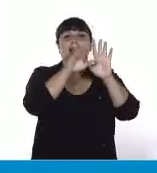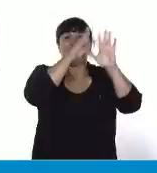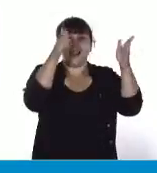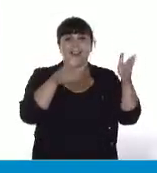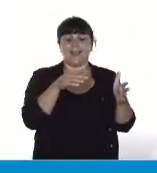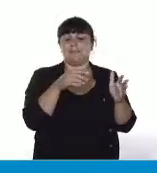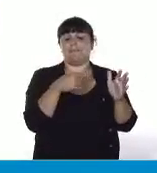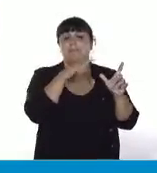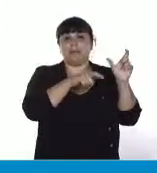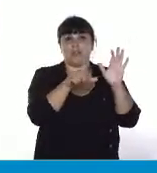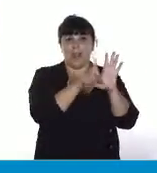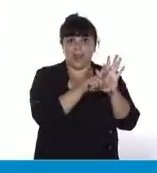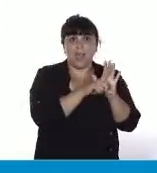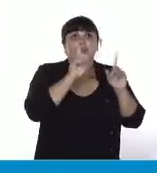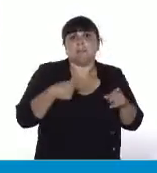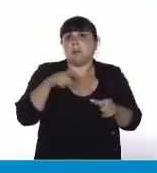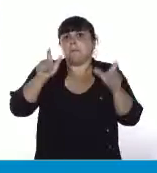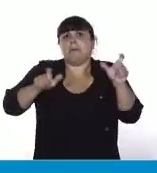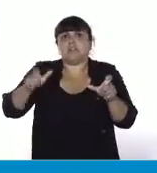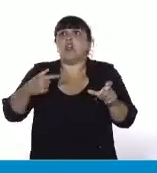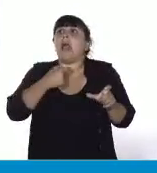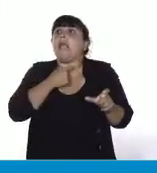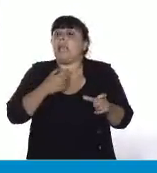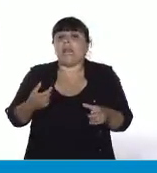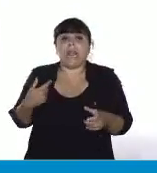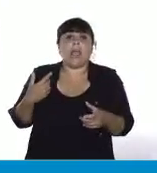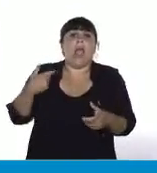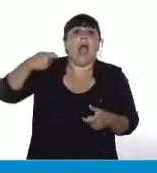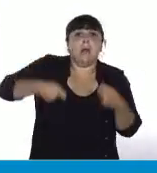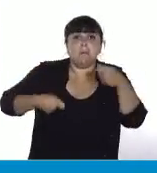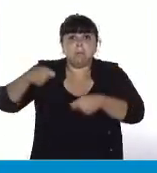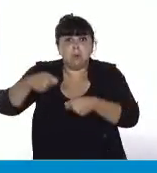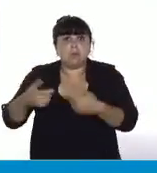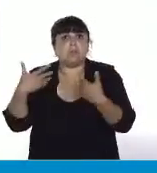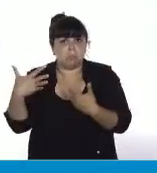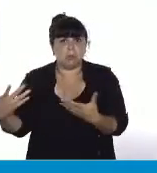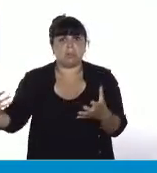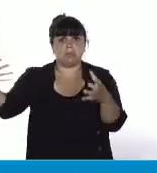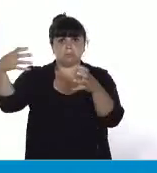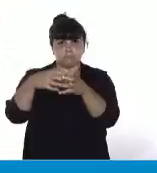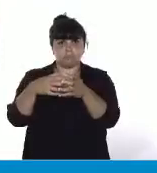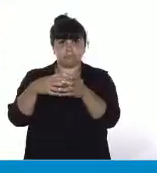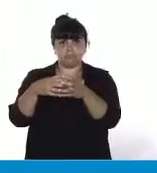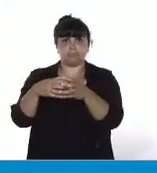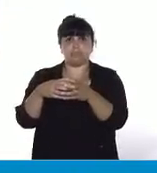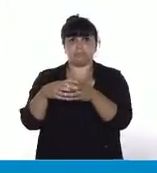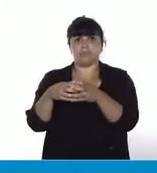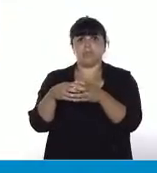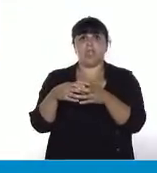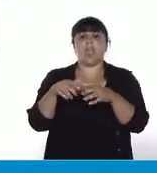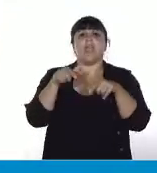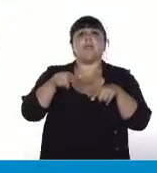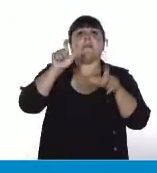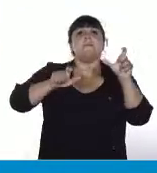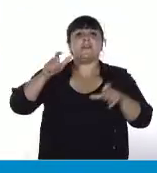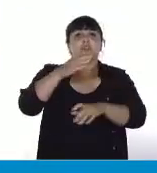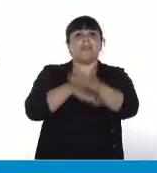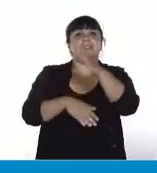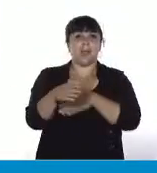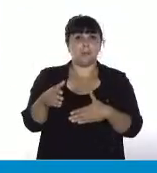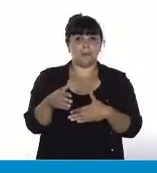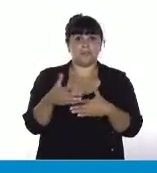las personas o muchas que quisieran aportar su granito de arena en esta tarea, que es la de mejorar la calidad de vida de las personas con